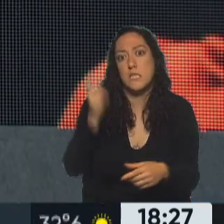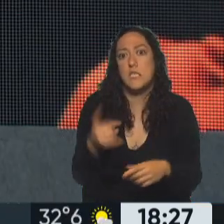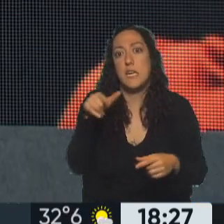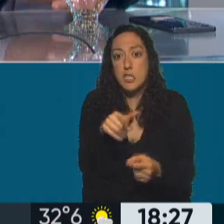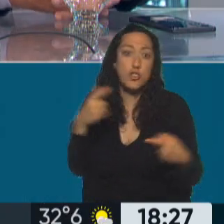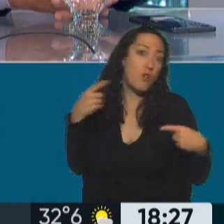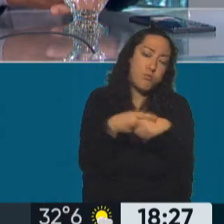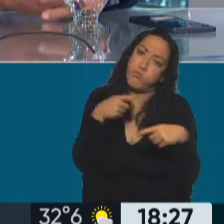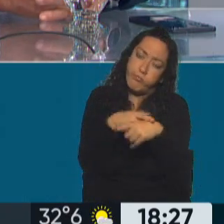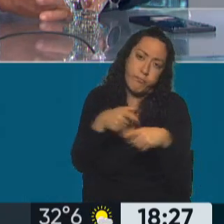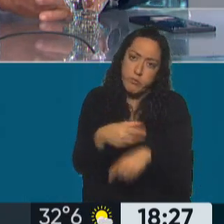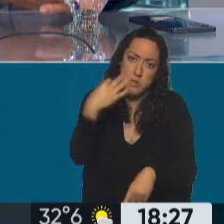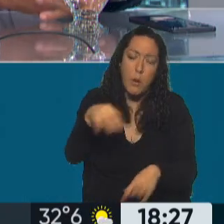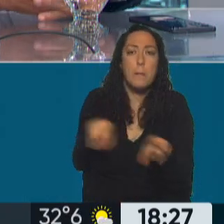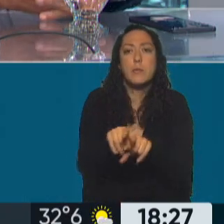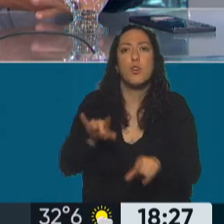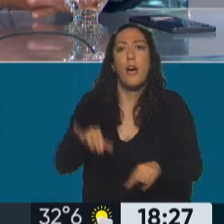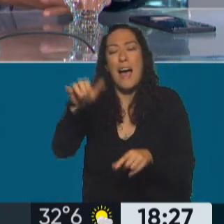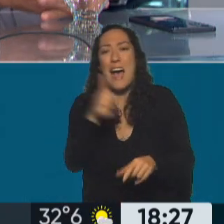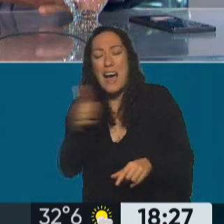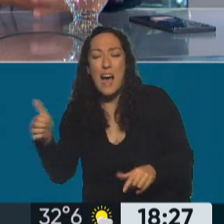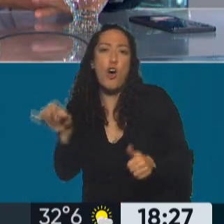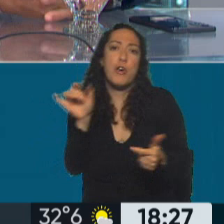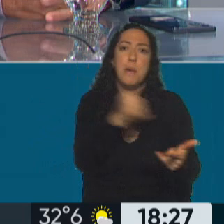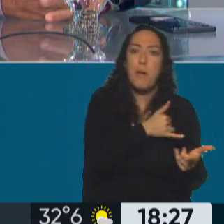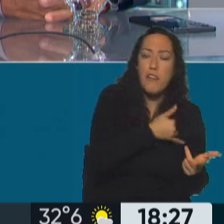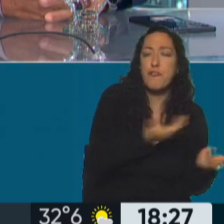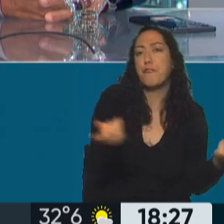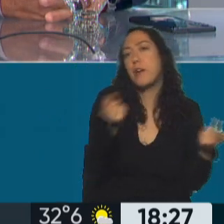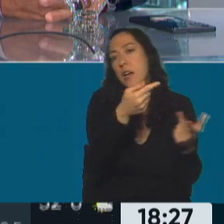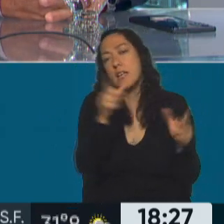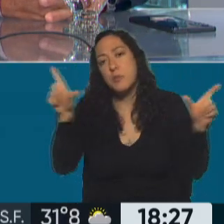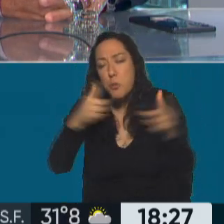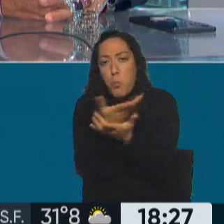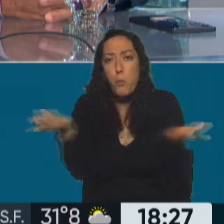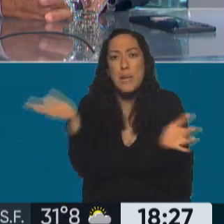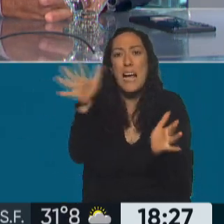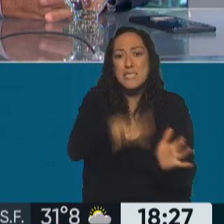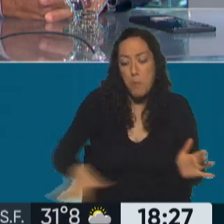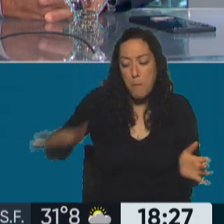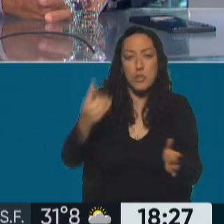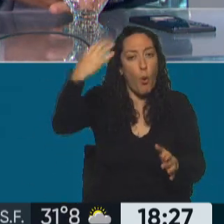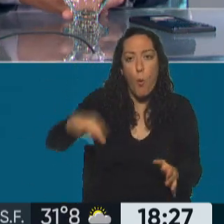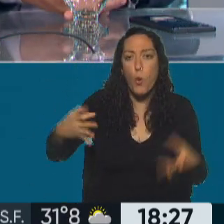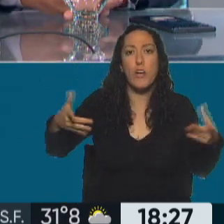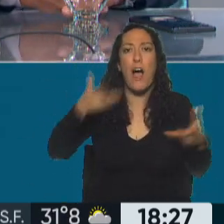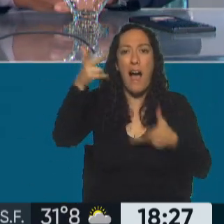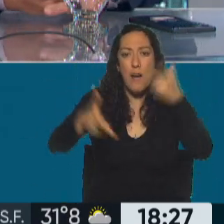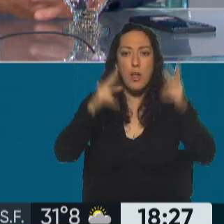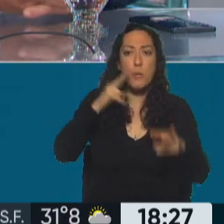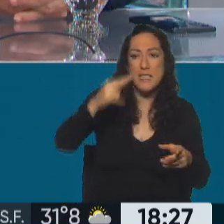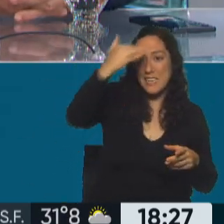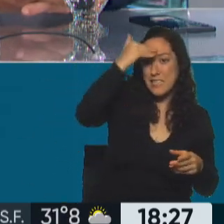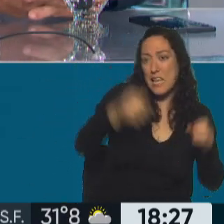discusión que tenemos que dar, como Aerolíneas Argentinas o YPF u otras cuestiones. La TV Pública nos daba espacio cuando no nos daba nadie, del 2015